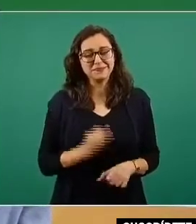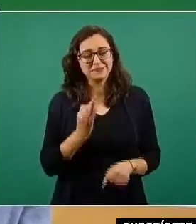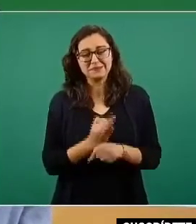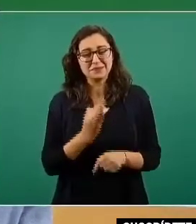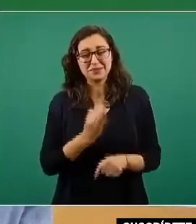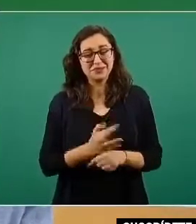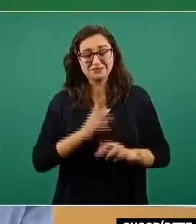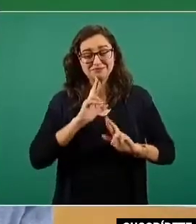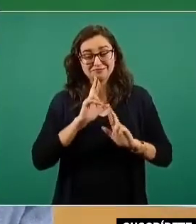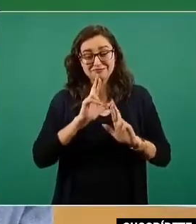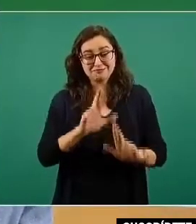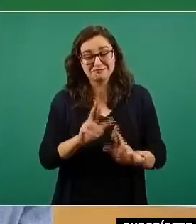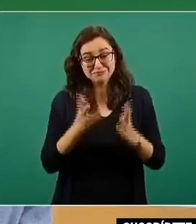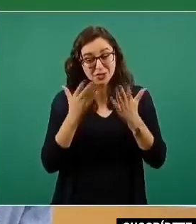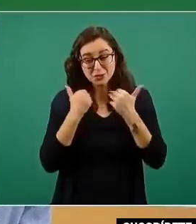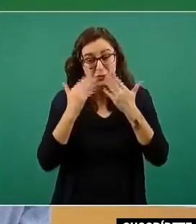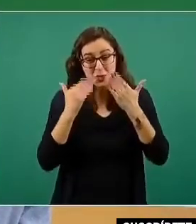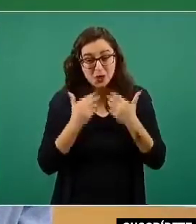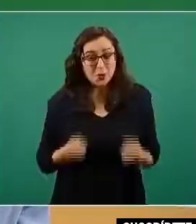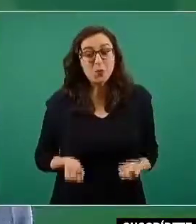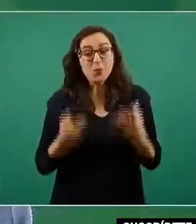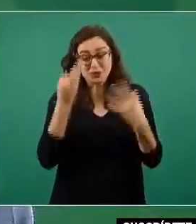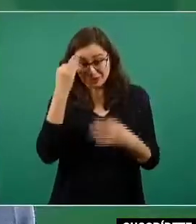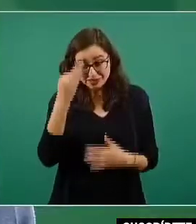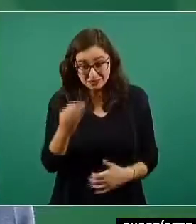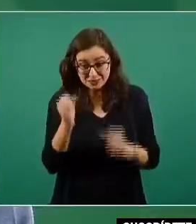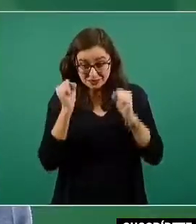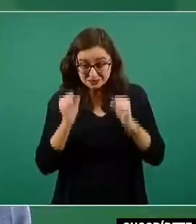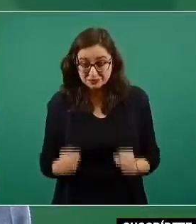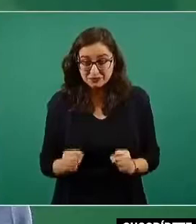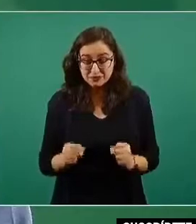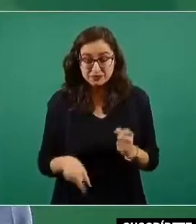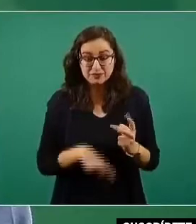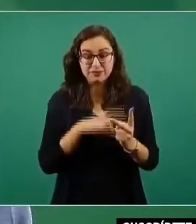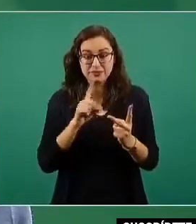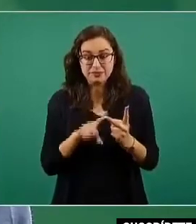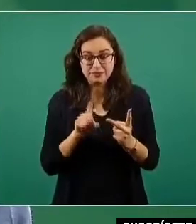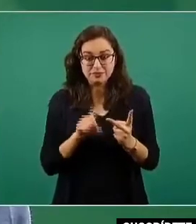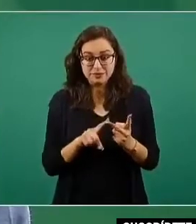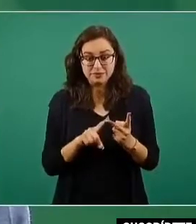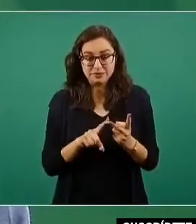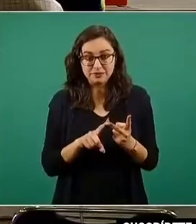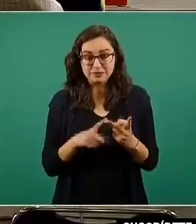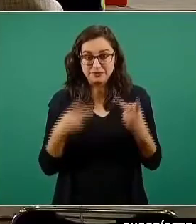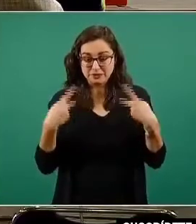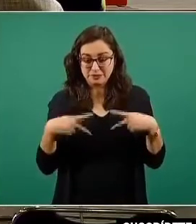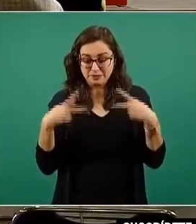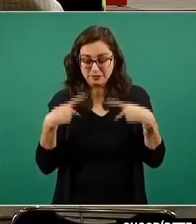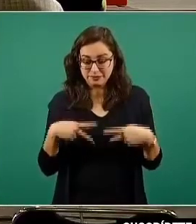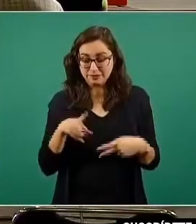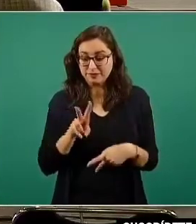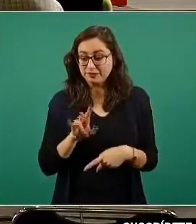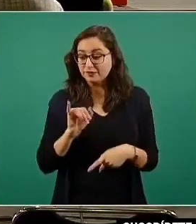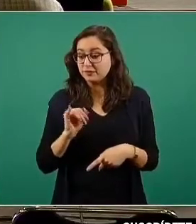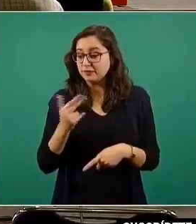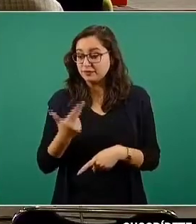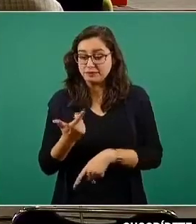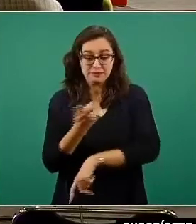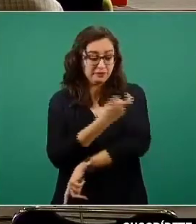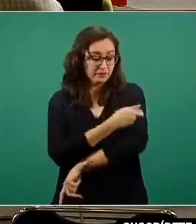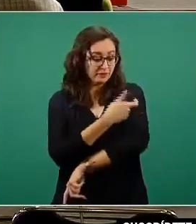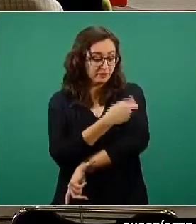la duración con exactitud. Y la segunda pregunta es sobre cuándo se va a vacunar las personas que viven con VIH